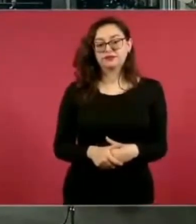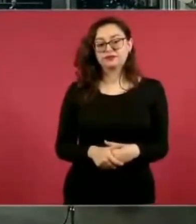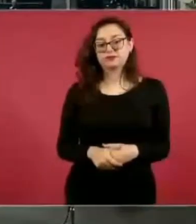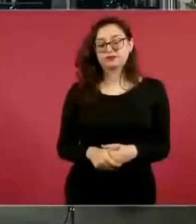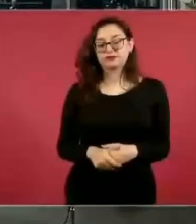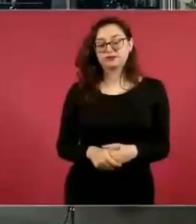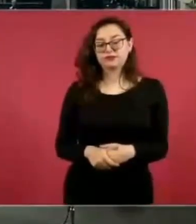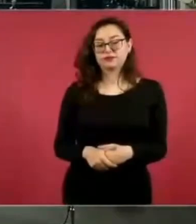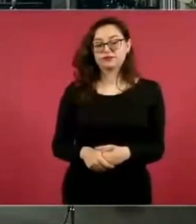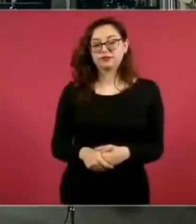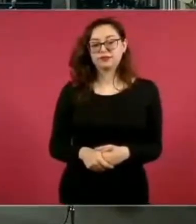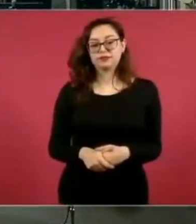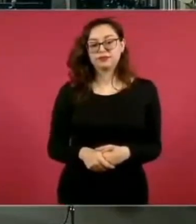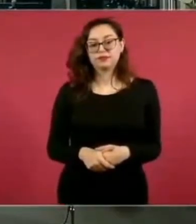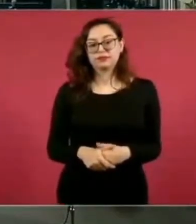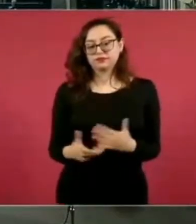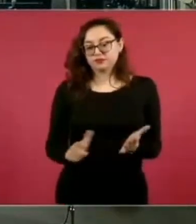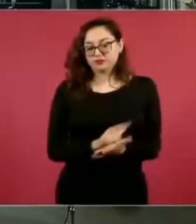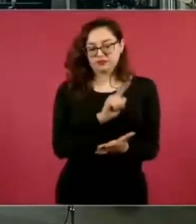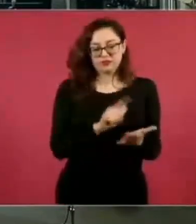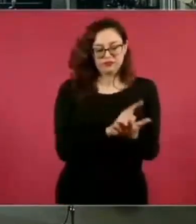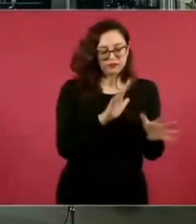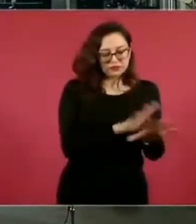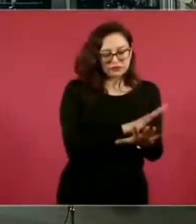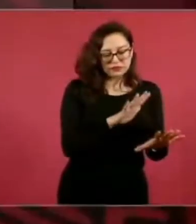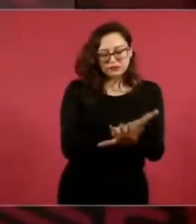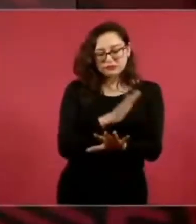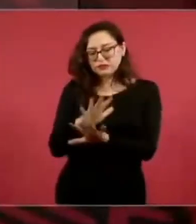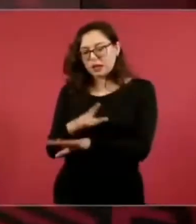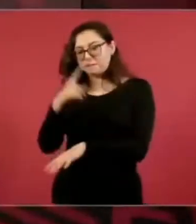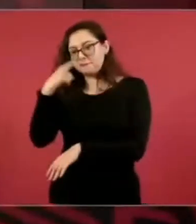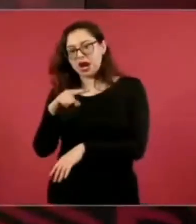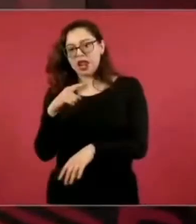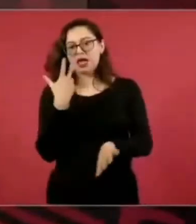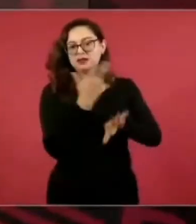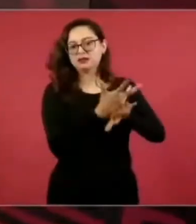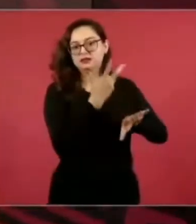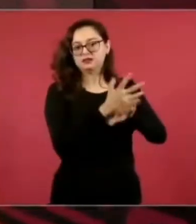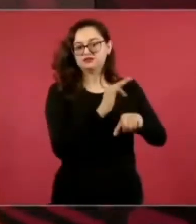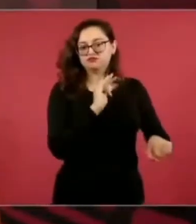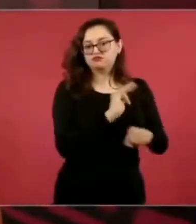las llamadas reformas estructurales. Primero empezaron